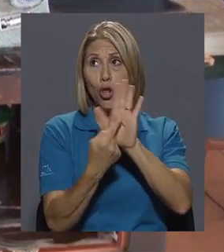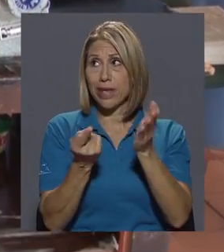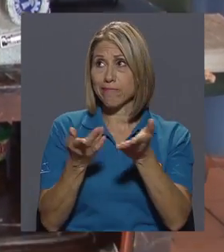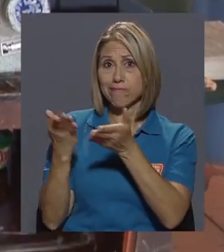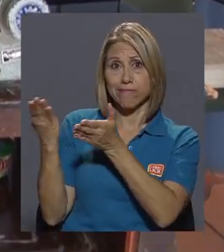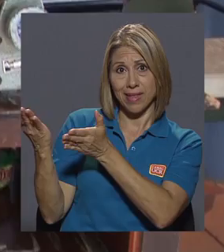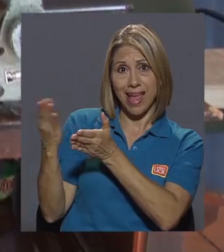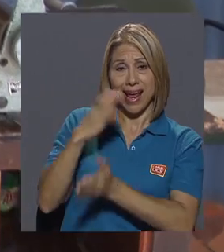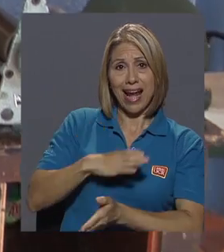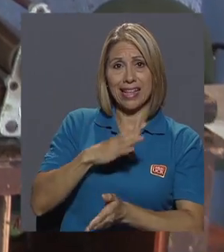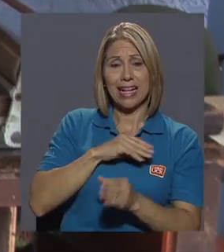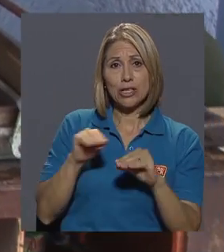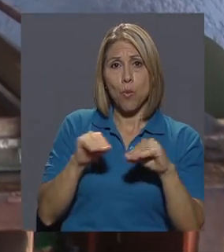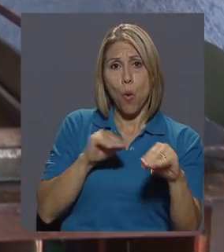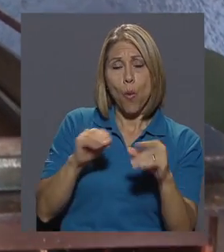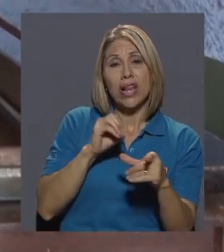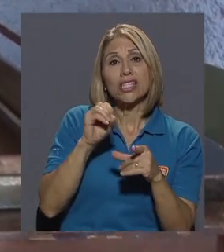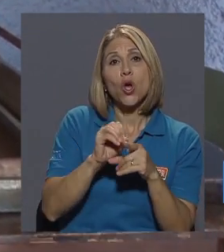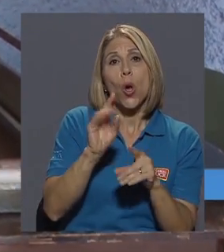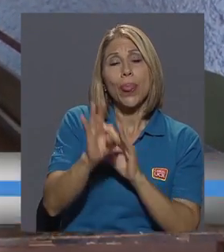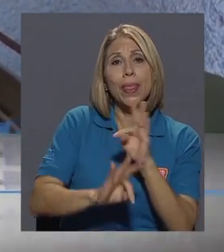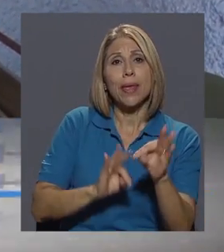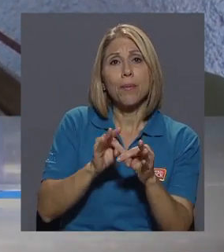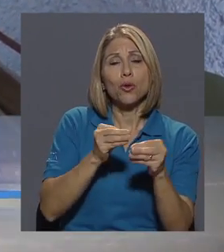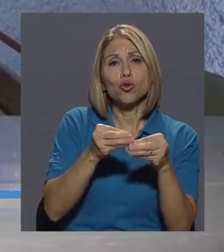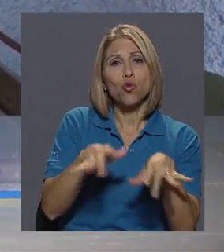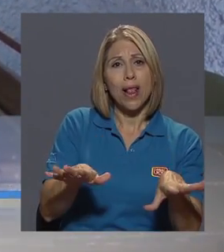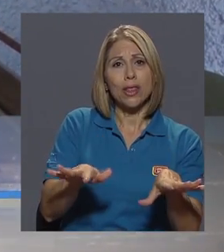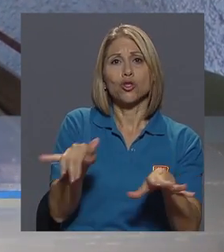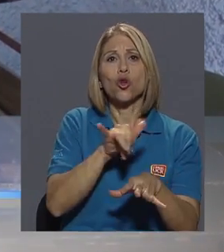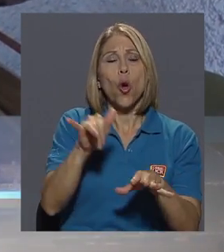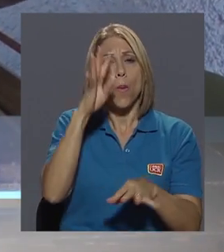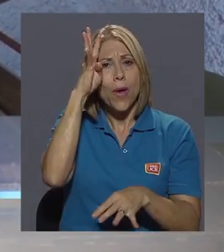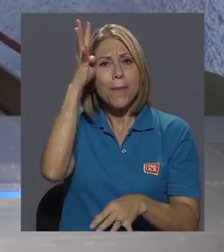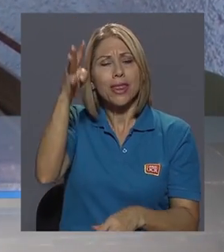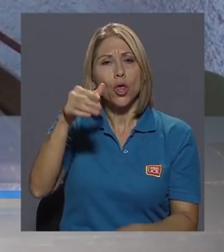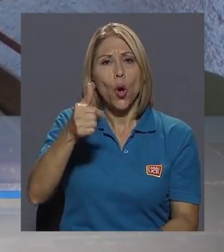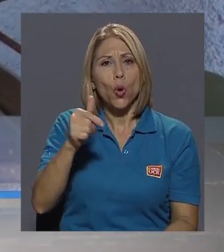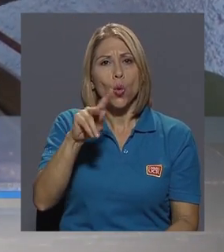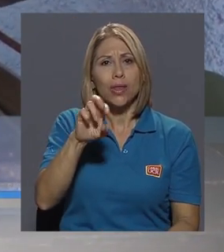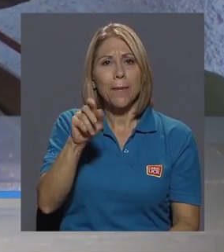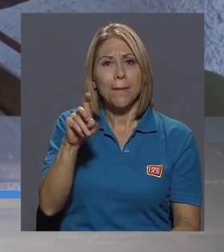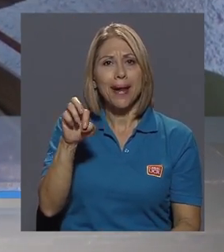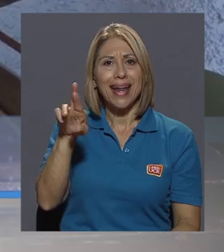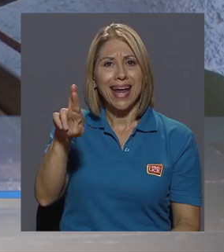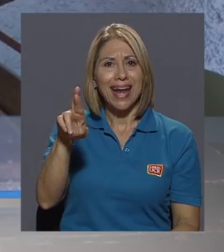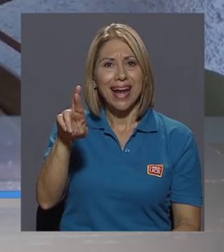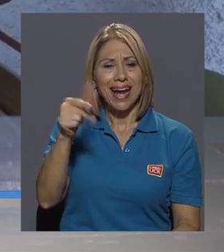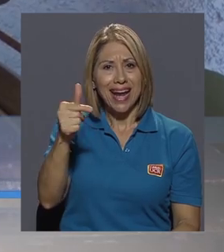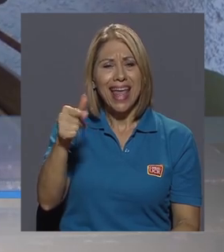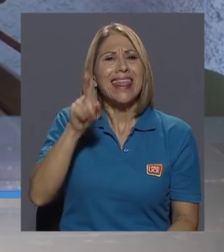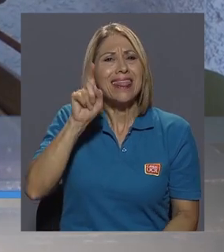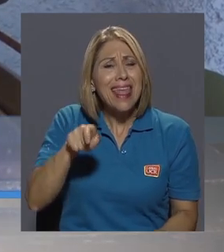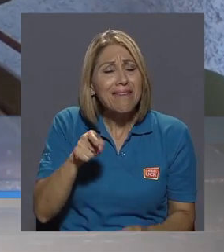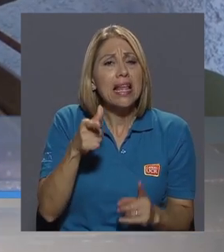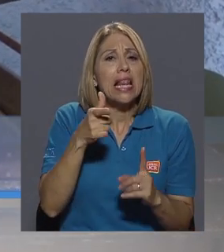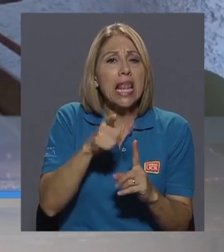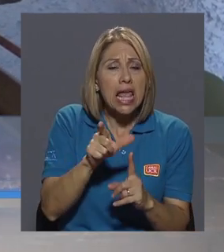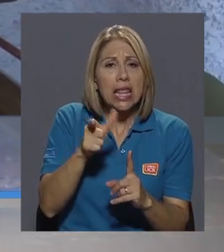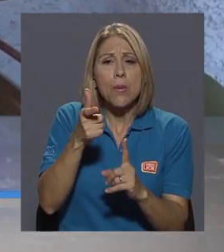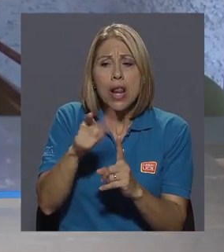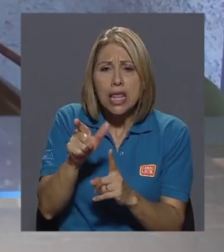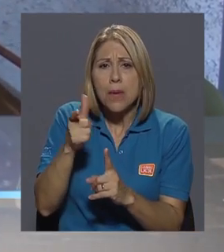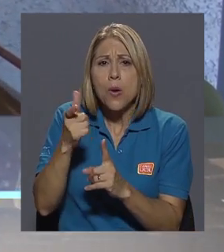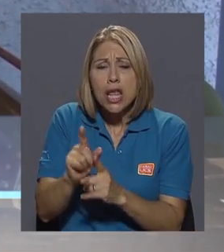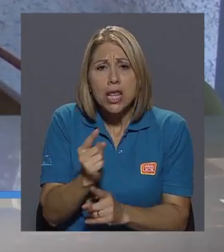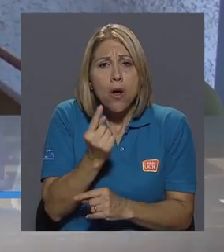móviles o tipos sueltos como los que inventó guttenberg esto había que levantar letrita por letrita una por una